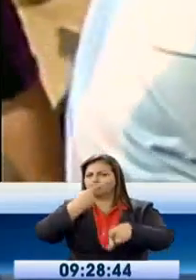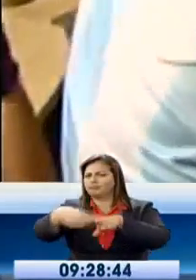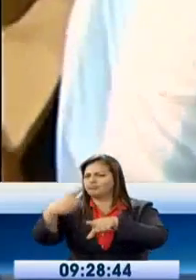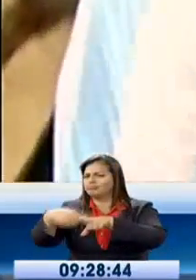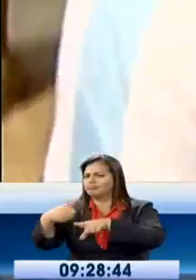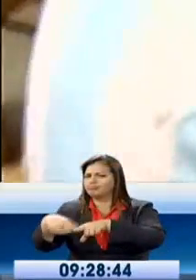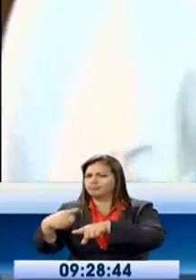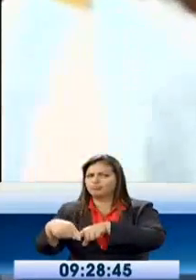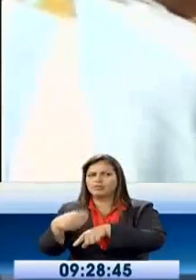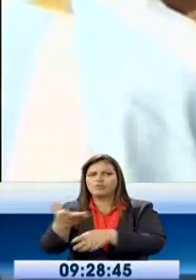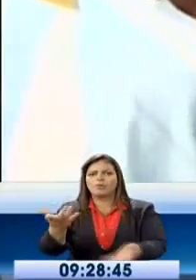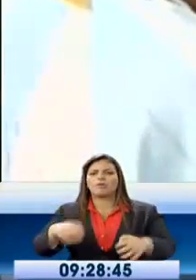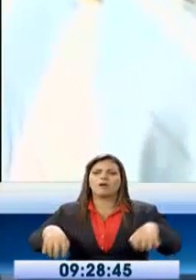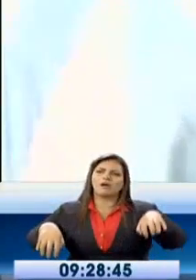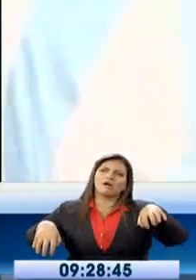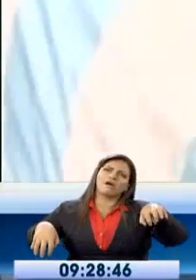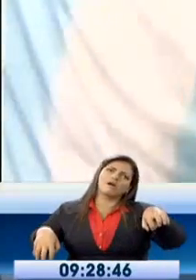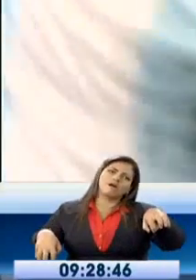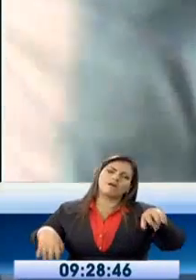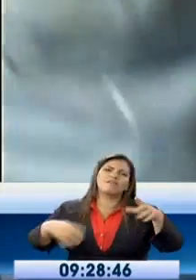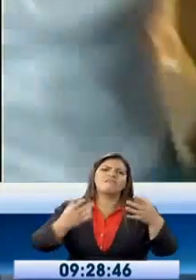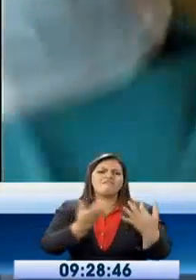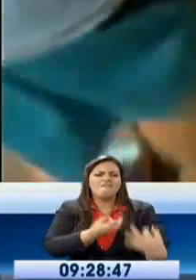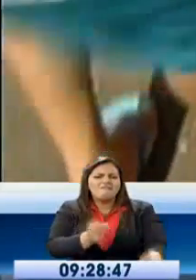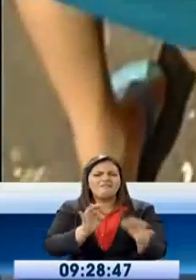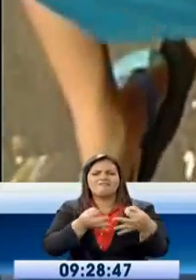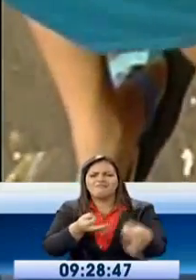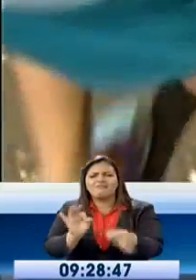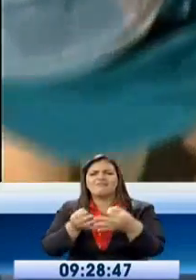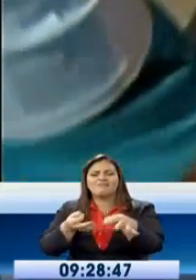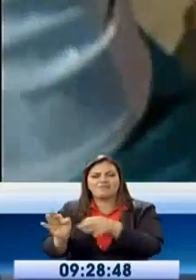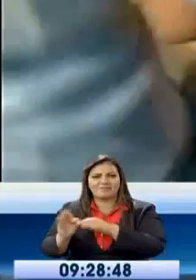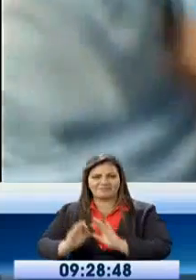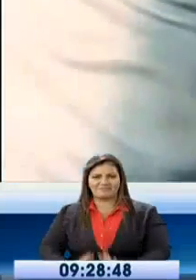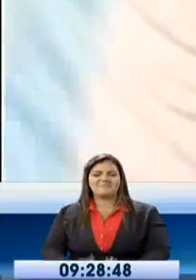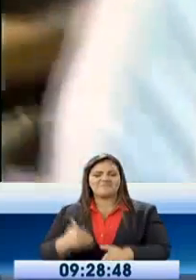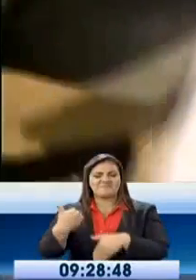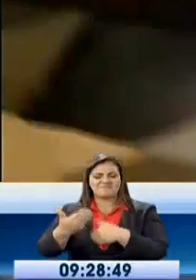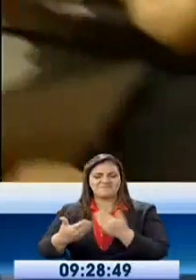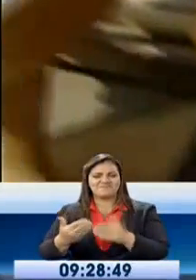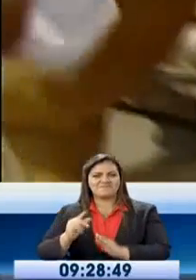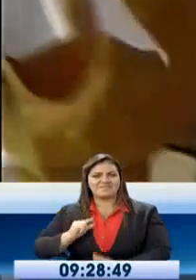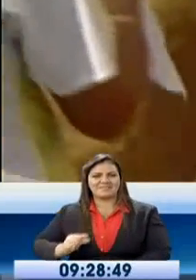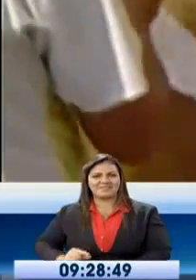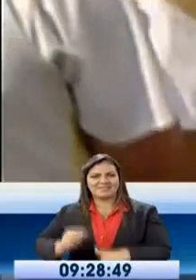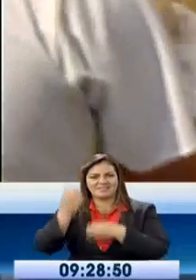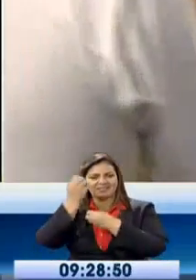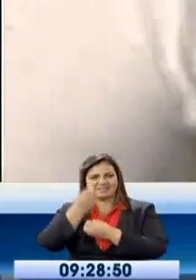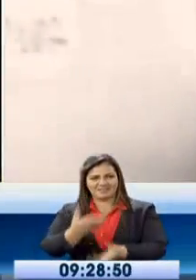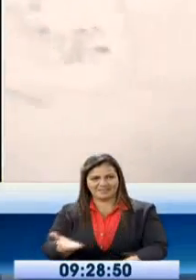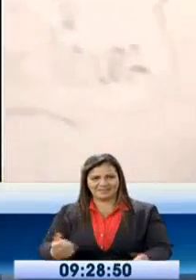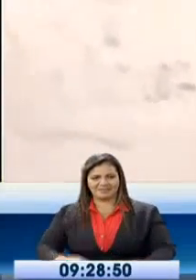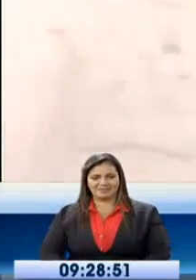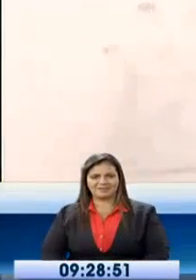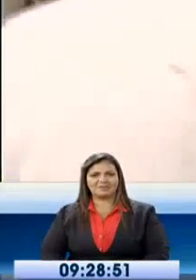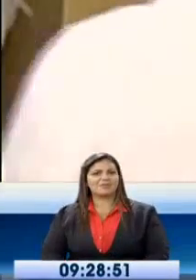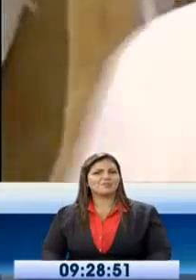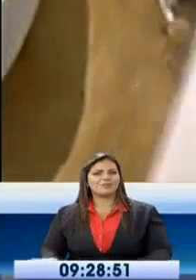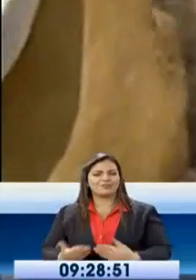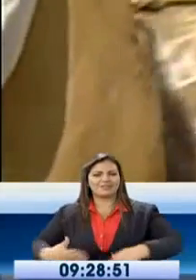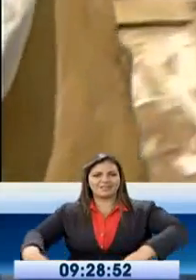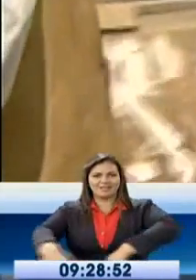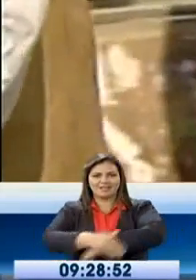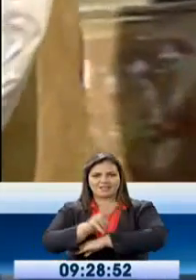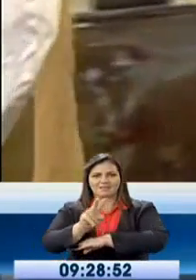que ya crean auténticas obras de arte. En unos minutos volvemos con toda la información acá desde el sector de la 20